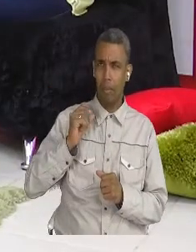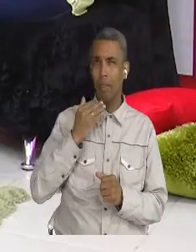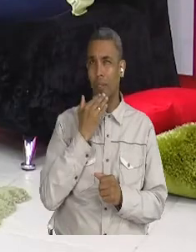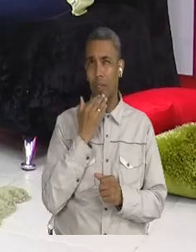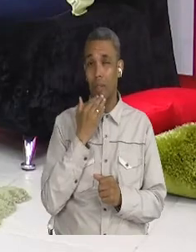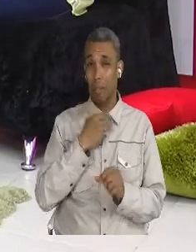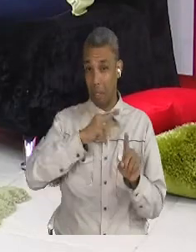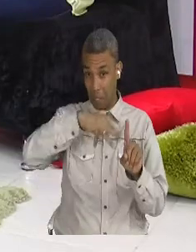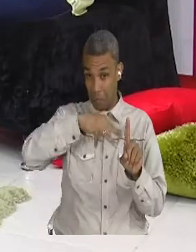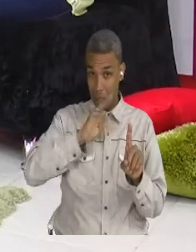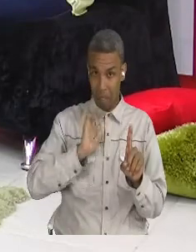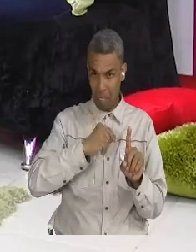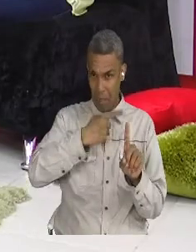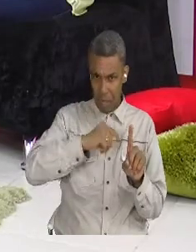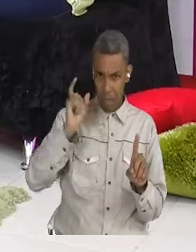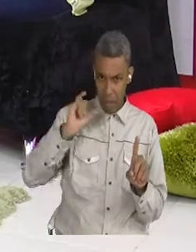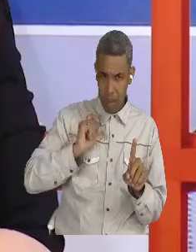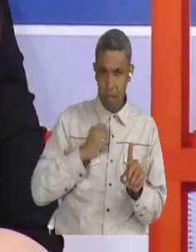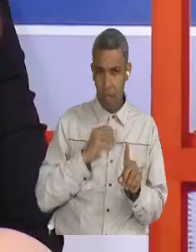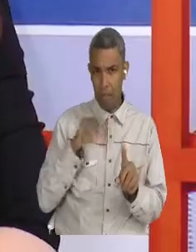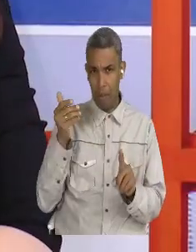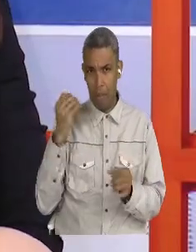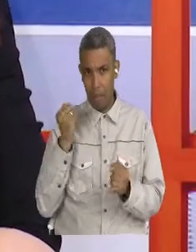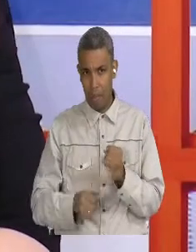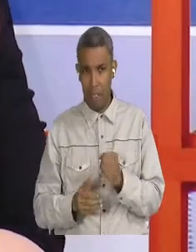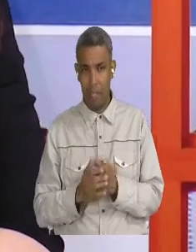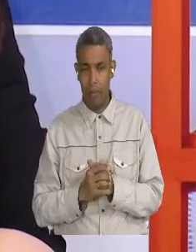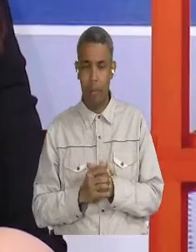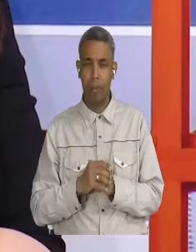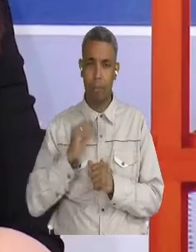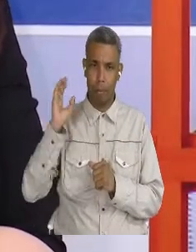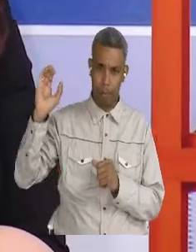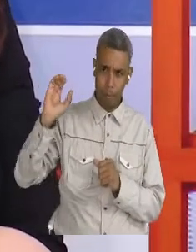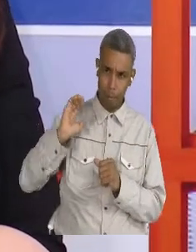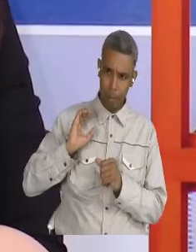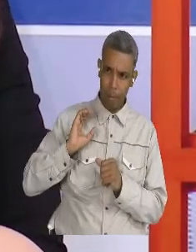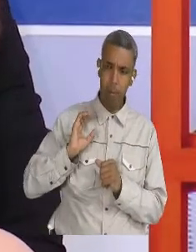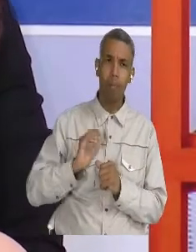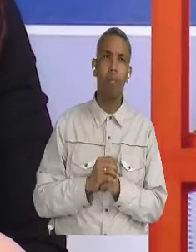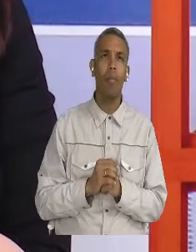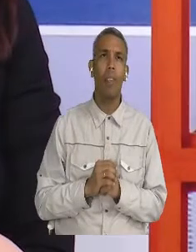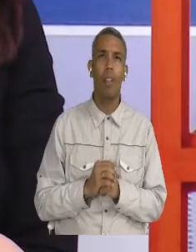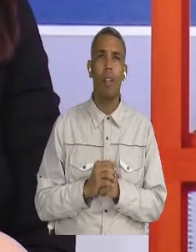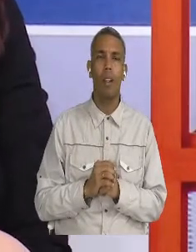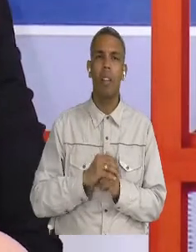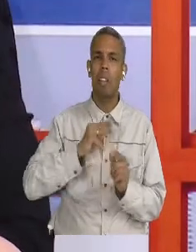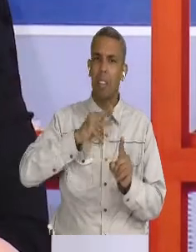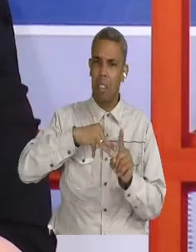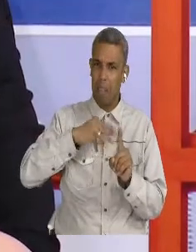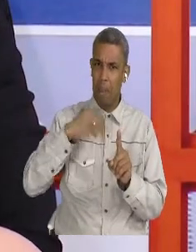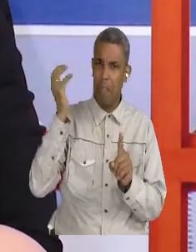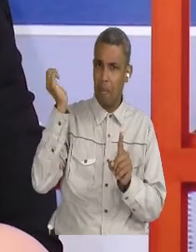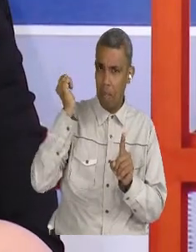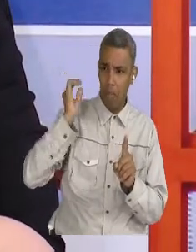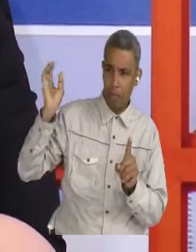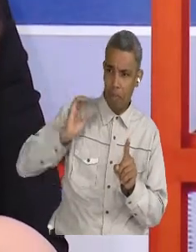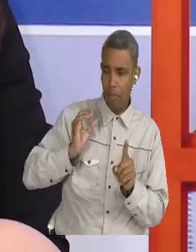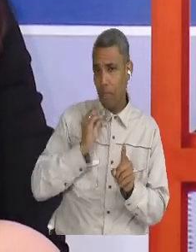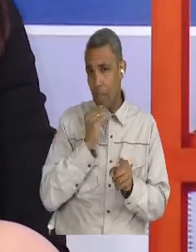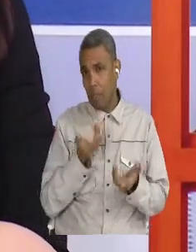también se presenta frecuentemente y más en estos momentos cuando sabemos que Barranca Bermeja entró en una crisis